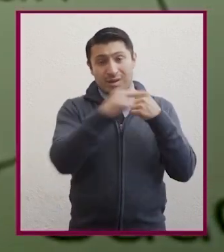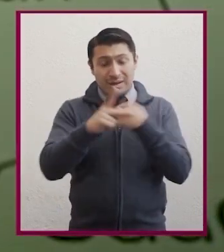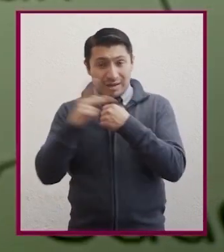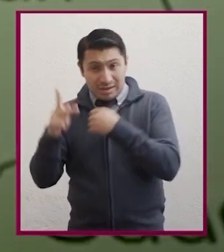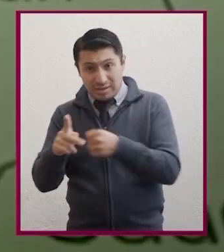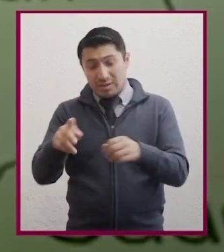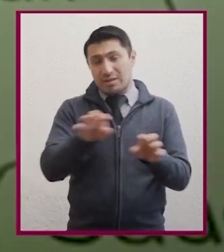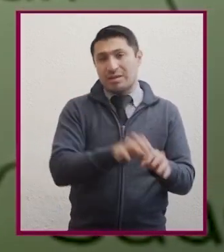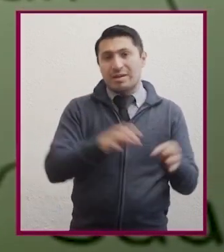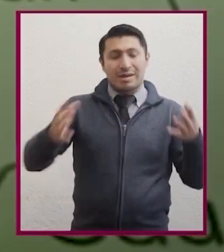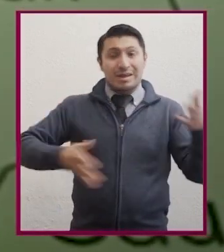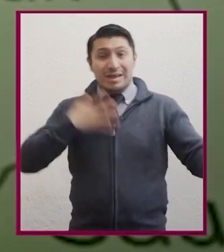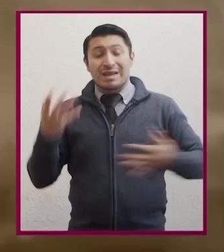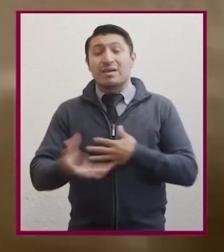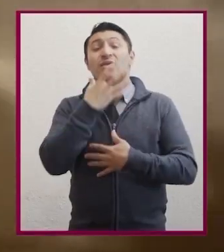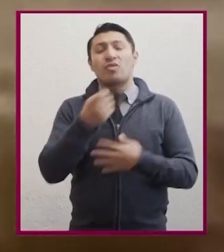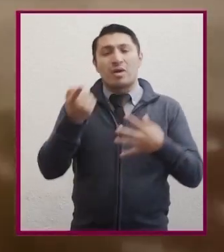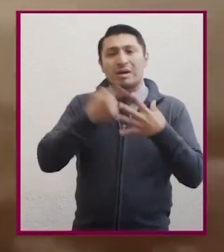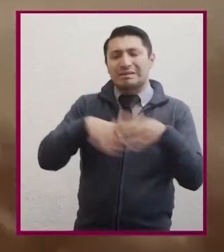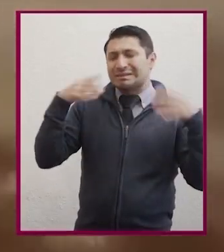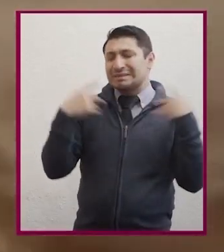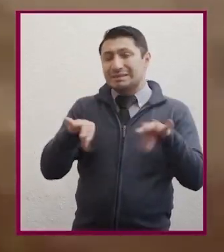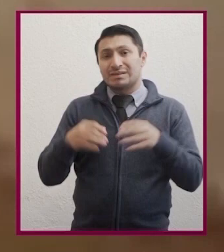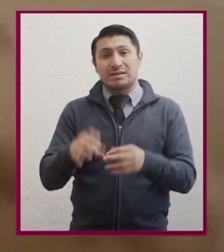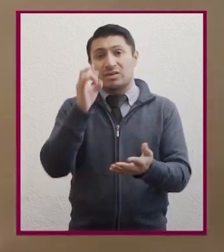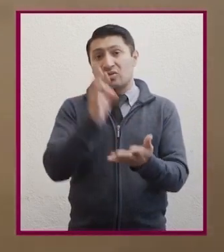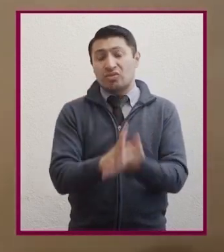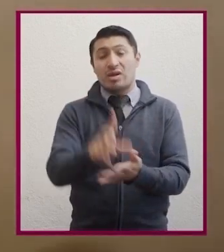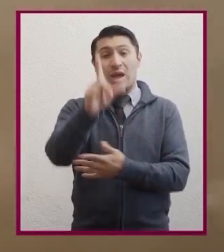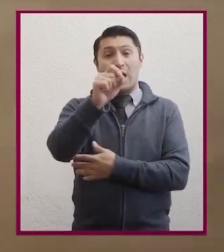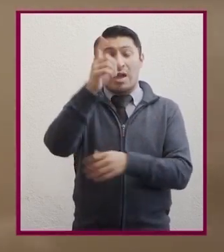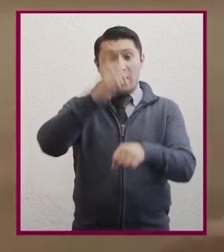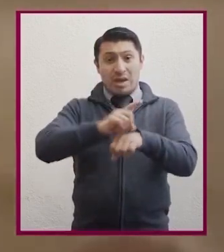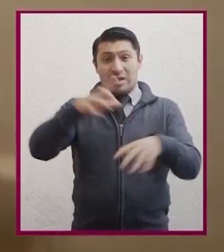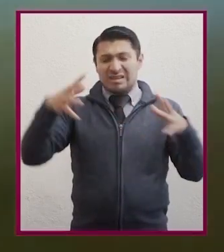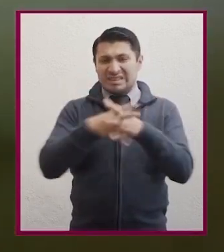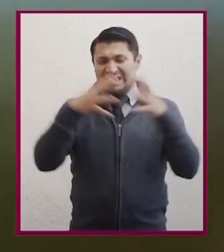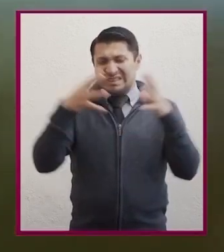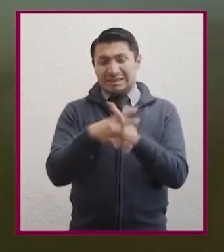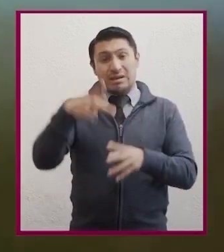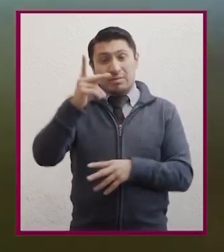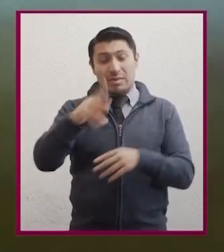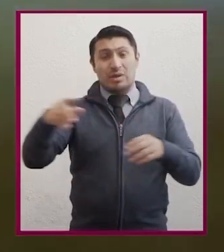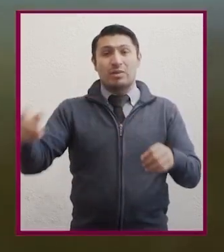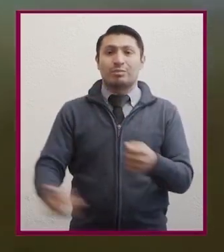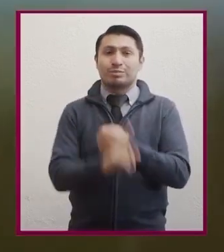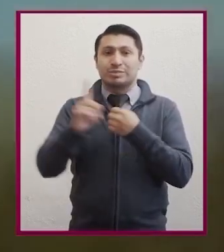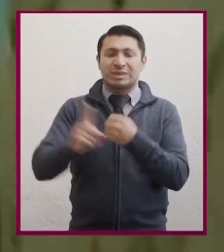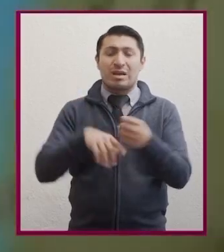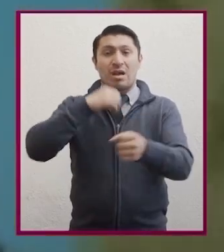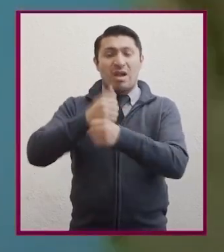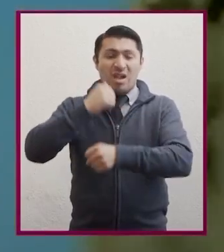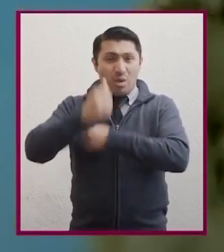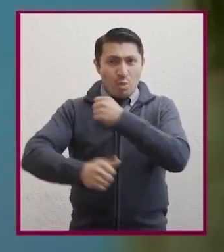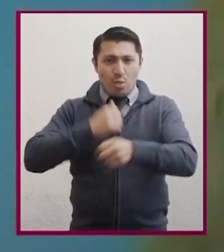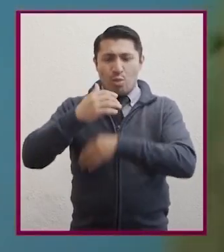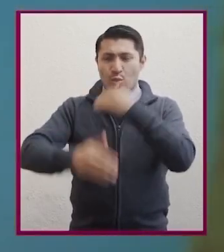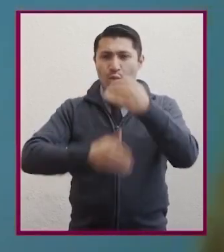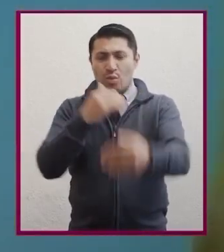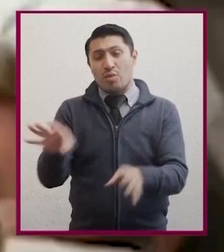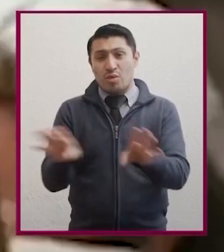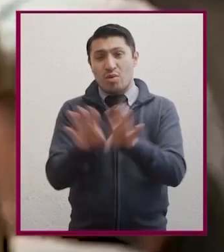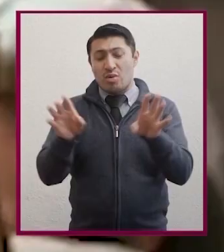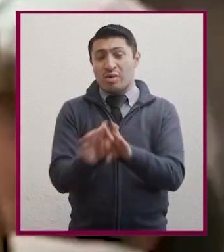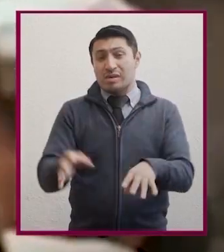esta celebración judía, dio inicio. Duró solo 20 días, pero sus consecuencias se alargaron por años y culminaron en